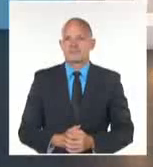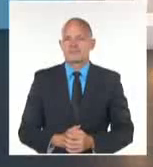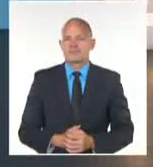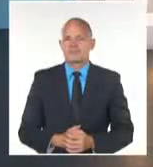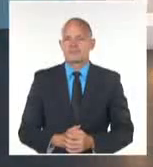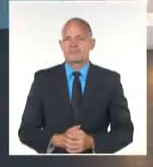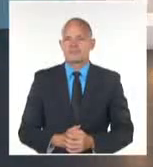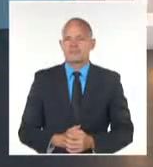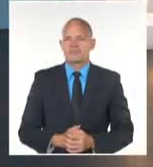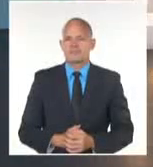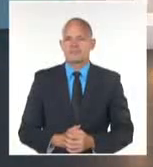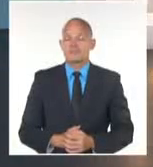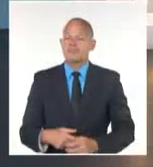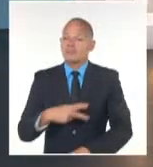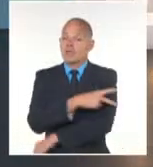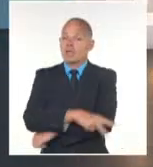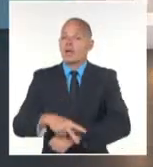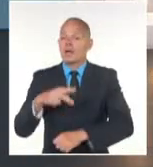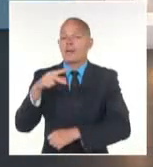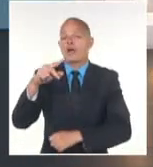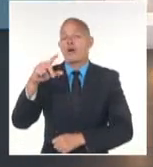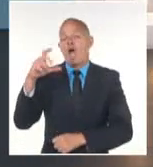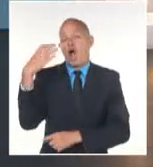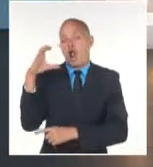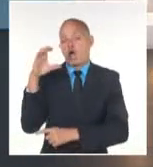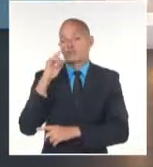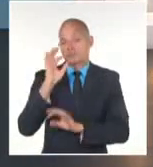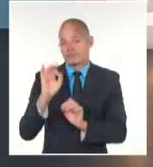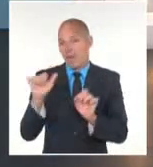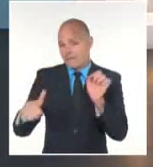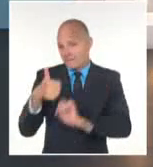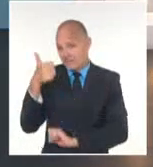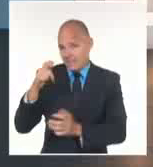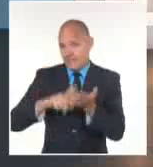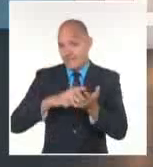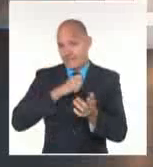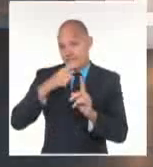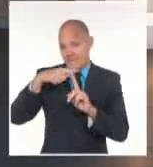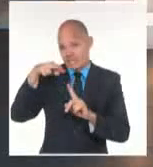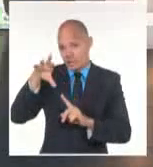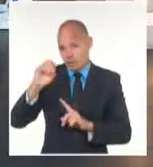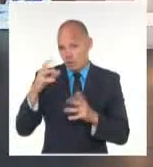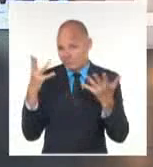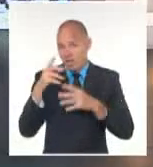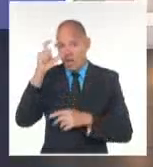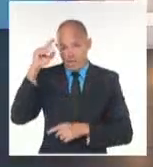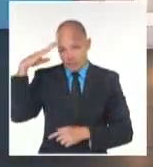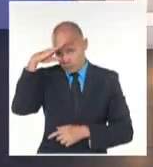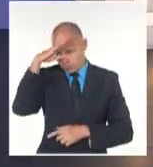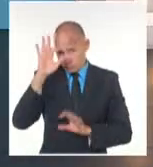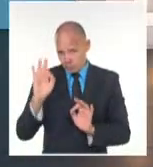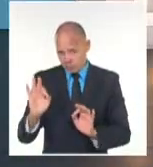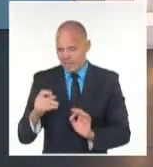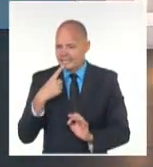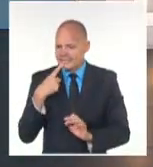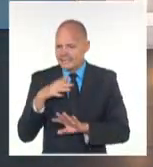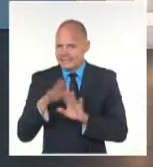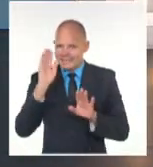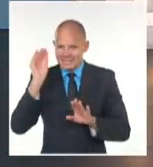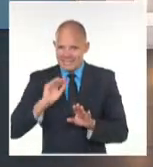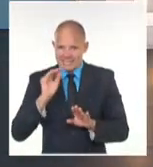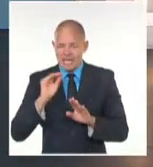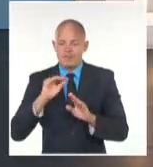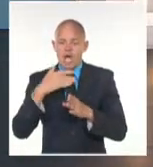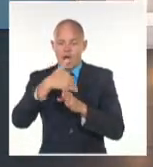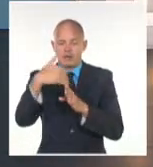El presidente de Colombia, Gustavo Petro, comentó la estrategia adoptada por el gobierno de Panamá para contener la migración irregular en la selva del Darién, espacio